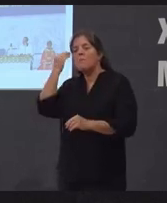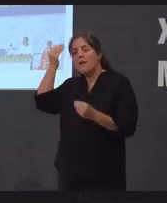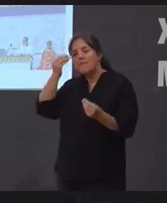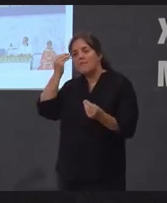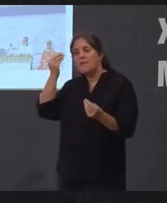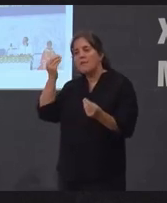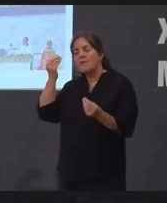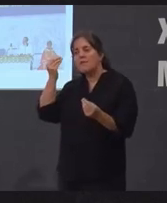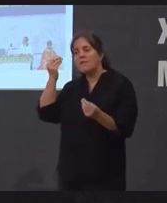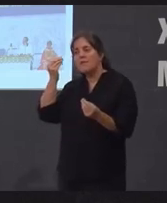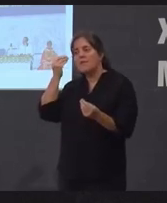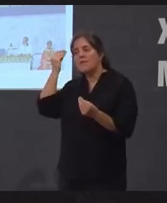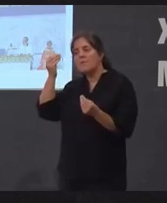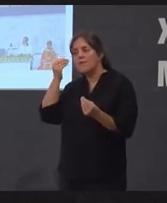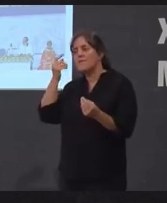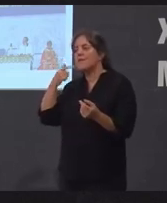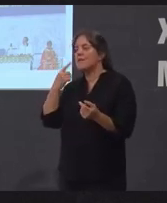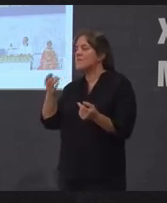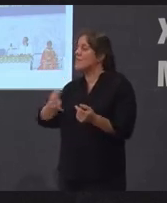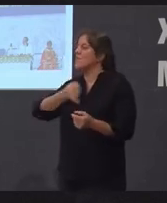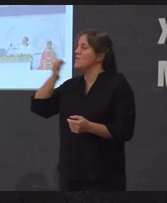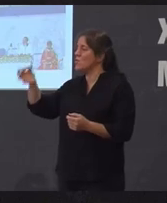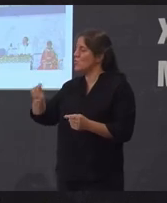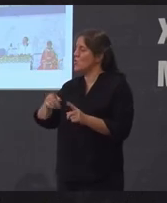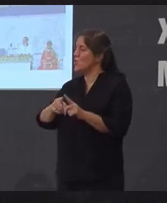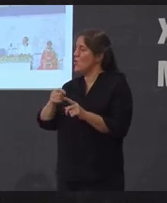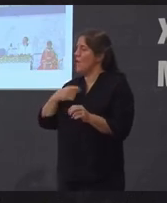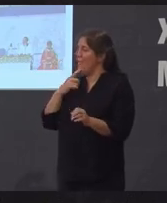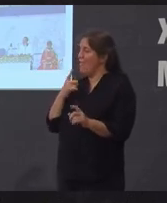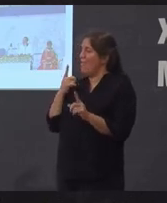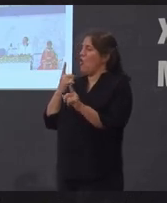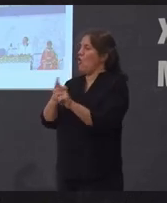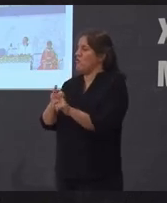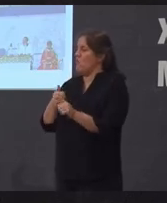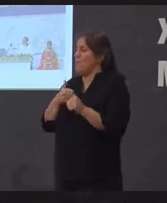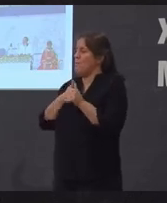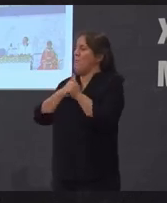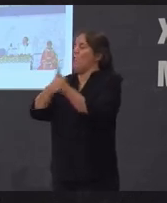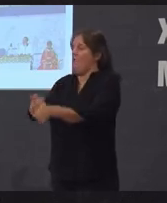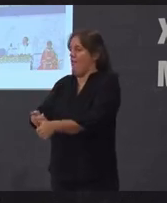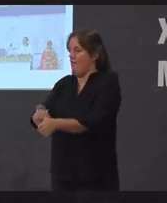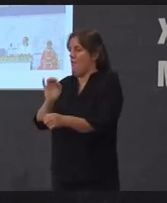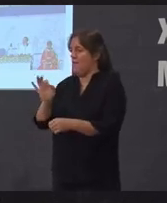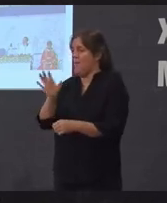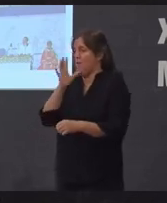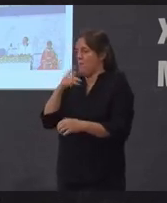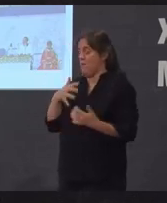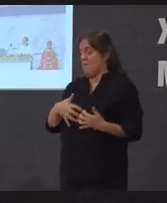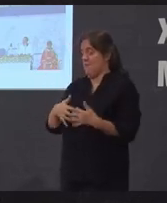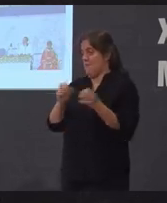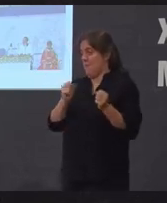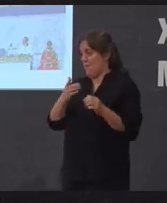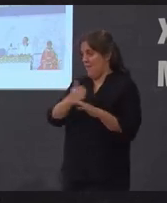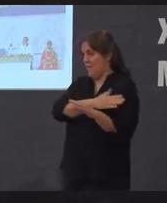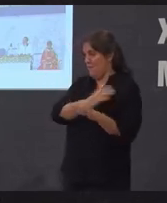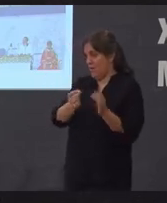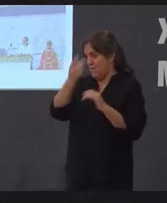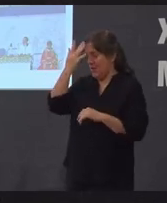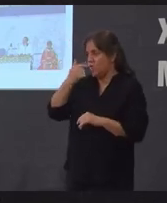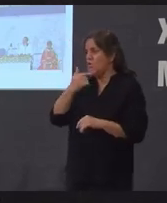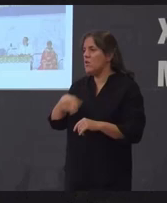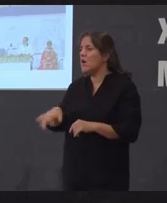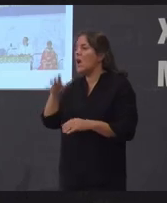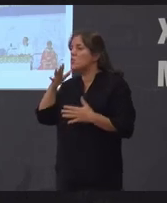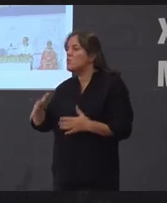creeuse ese discurso mítico da cruzada, que foi un discurso inventado para a propaganda da Guerra Civil e do franquismo, e que segue hoxe presente